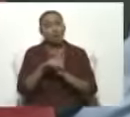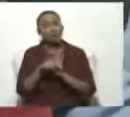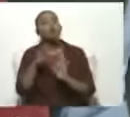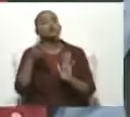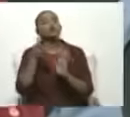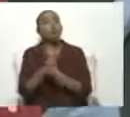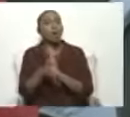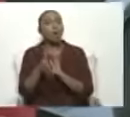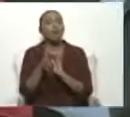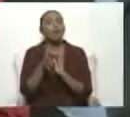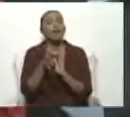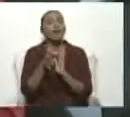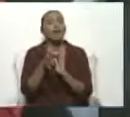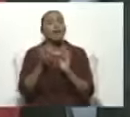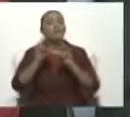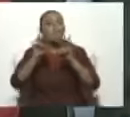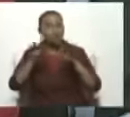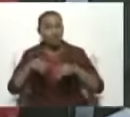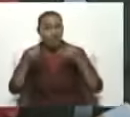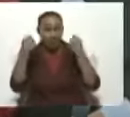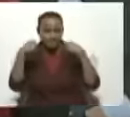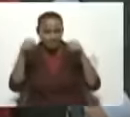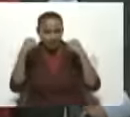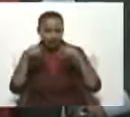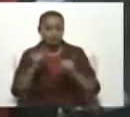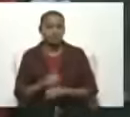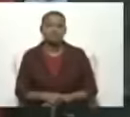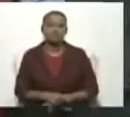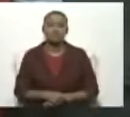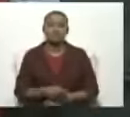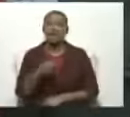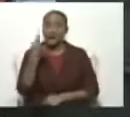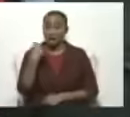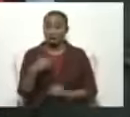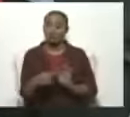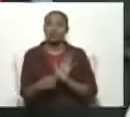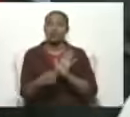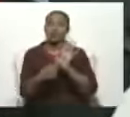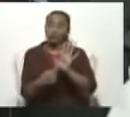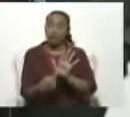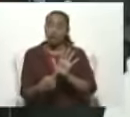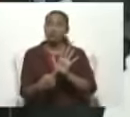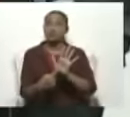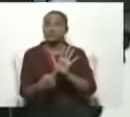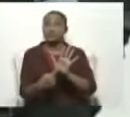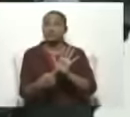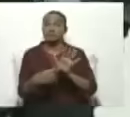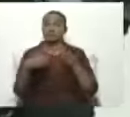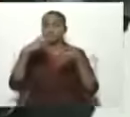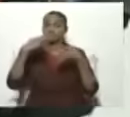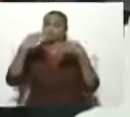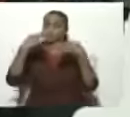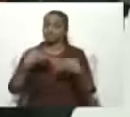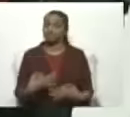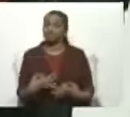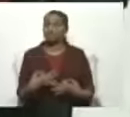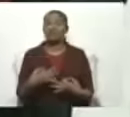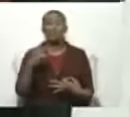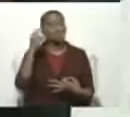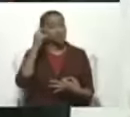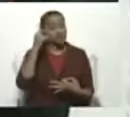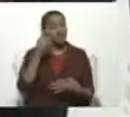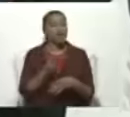menor tiempo posible. Protocolos que ayer quedaron certificados para el